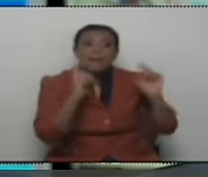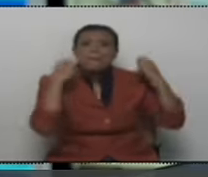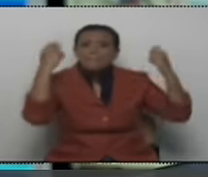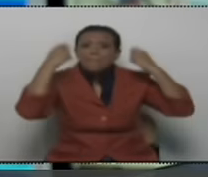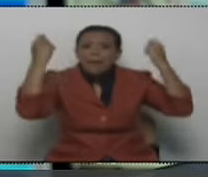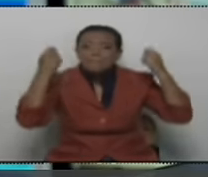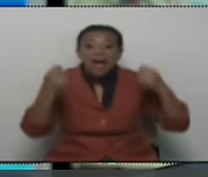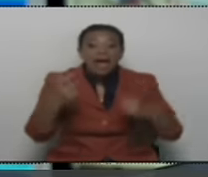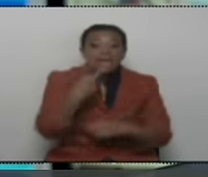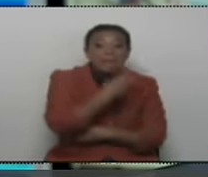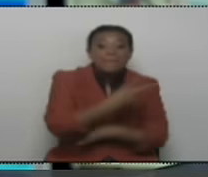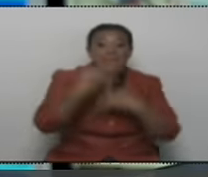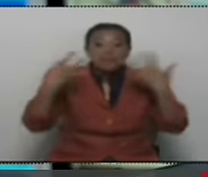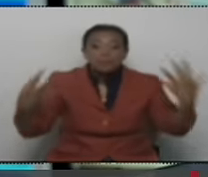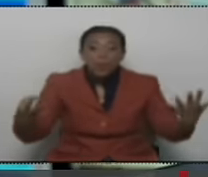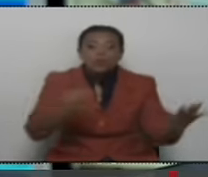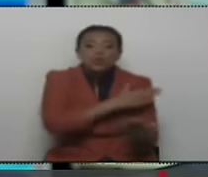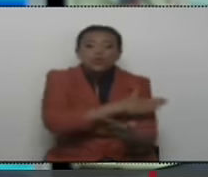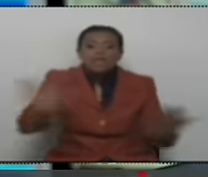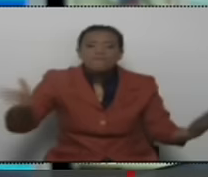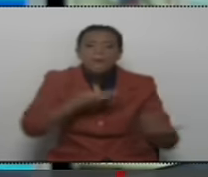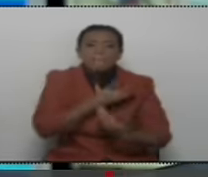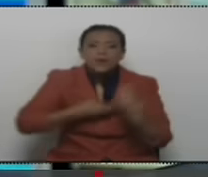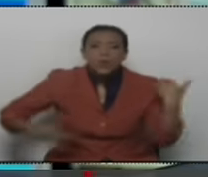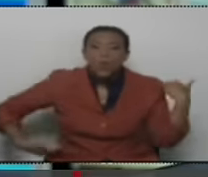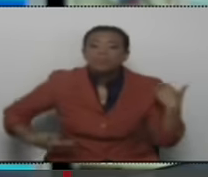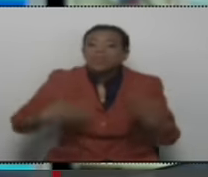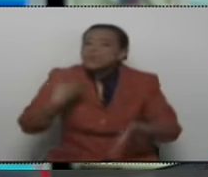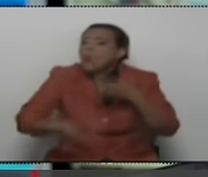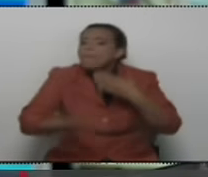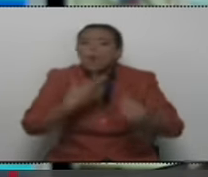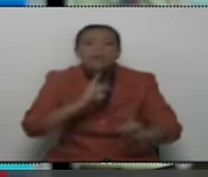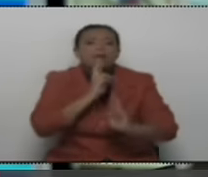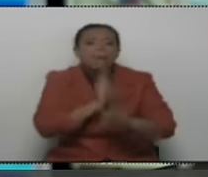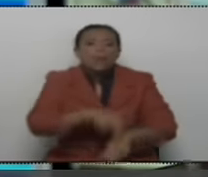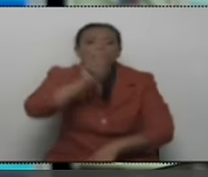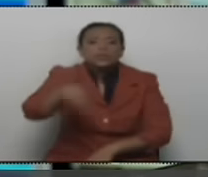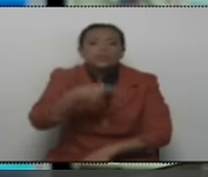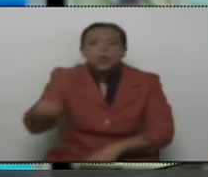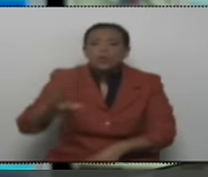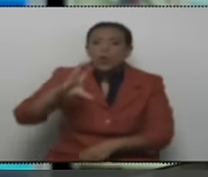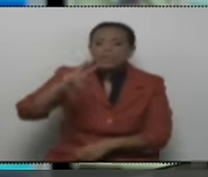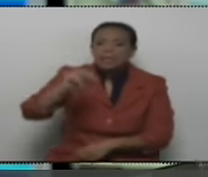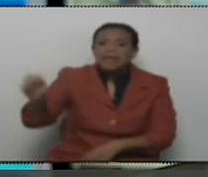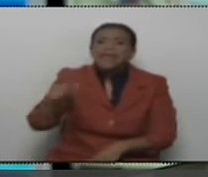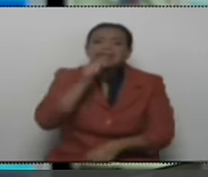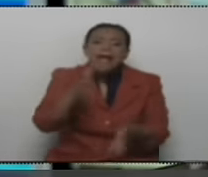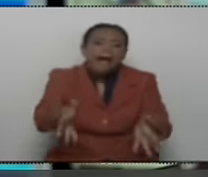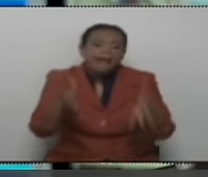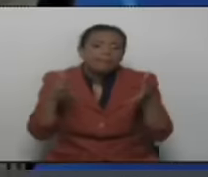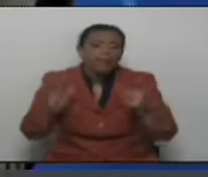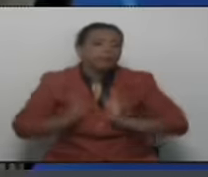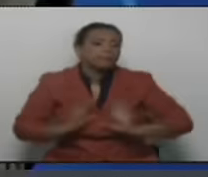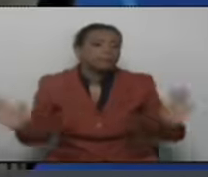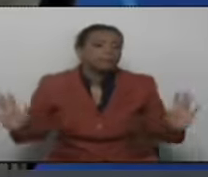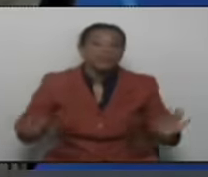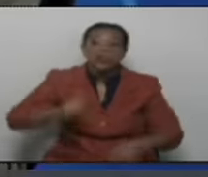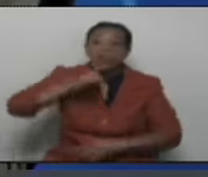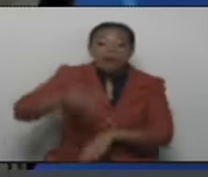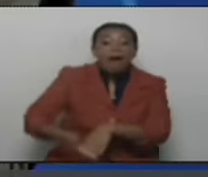a Miraflores, independientemente del resultado que diera el CNE. Ya eso había sido